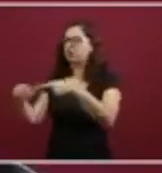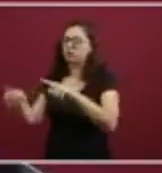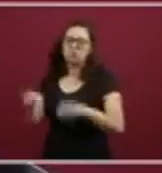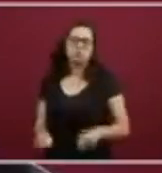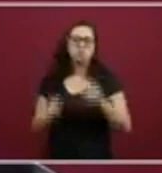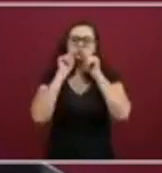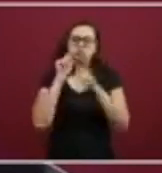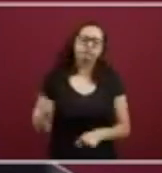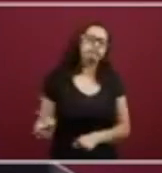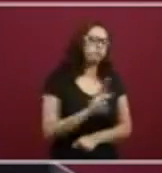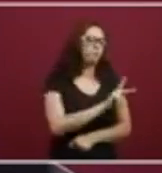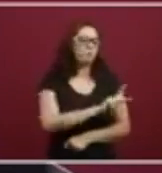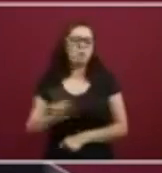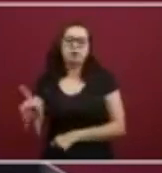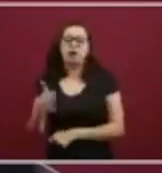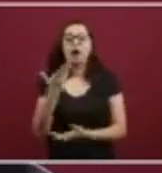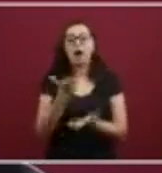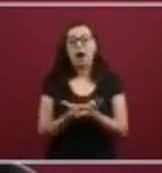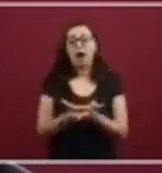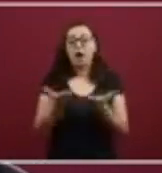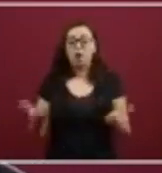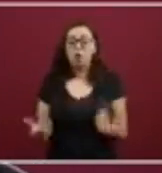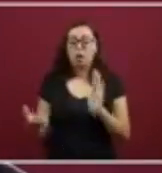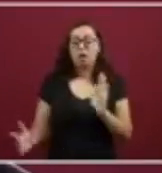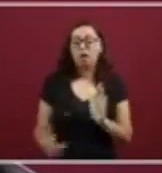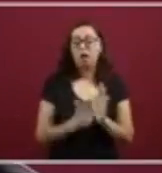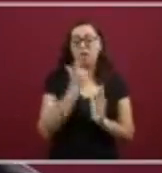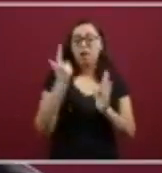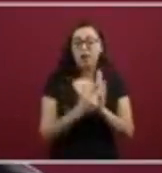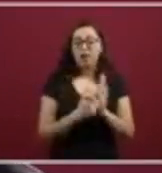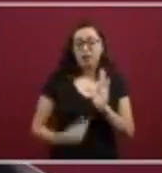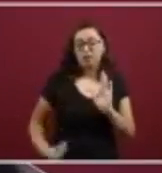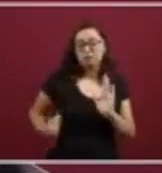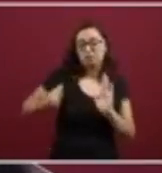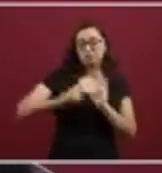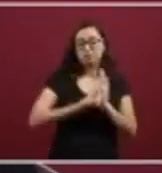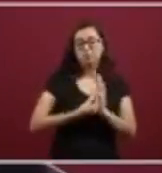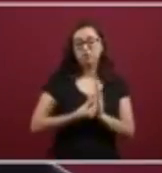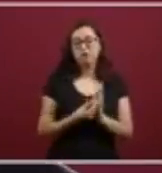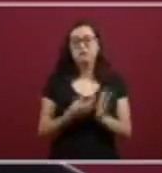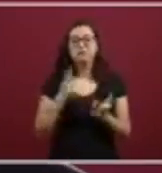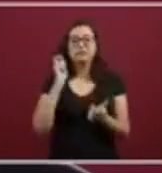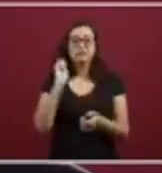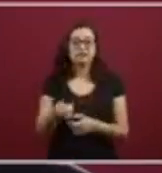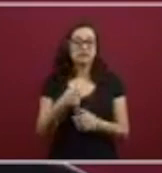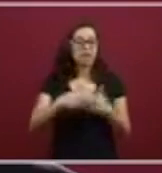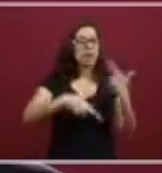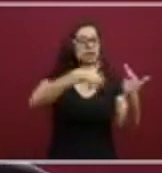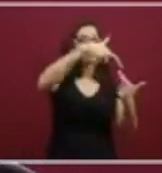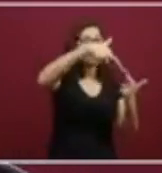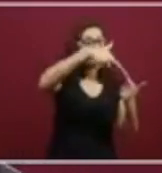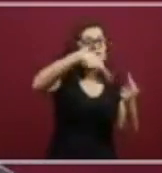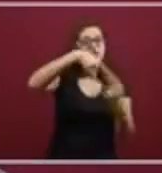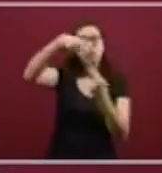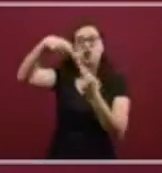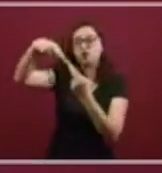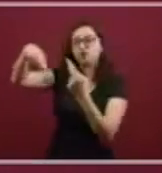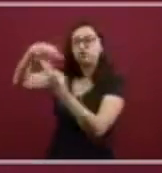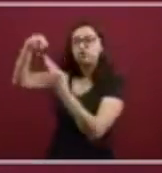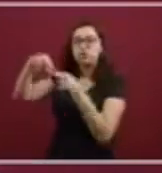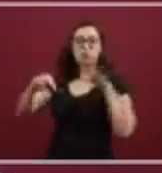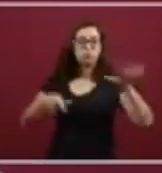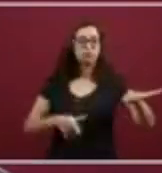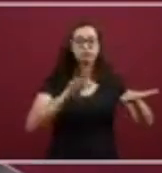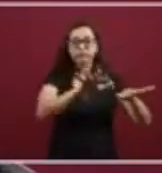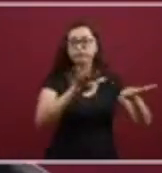viene precisamente que se va a incluir contenidos regionales y locales, lo que va